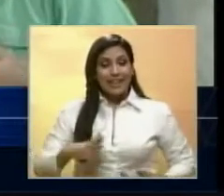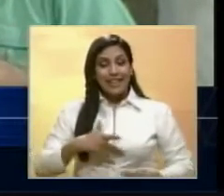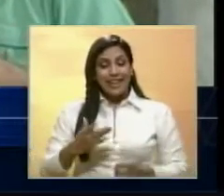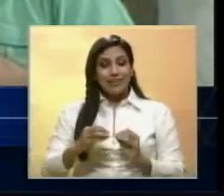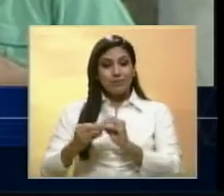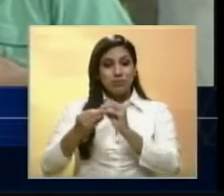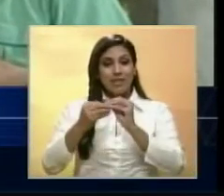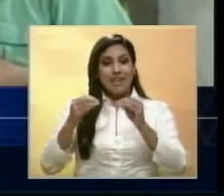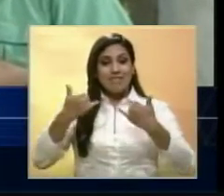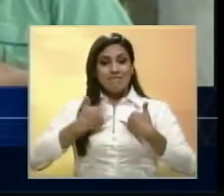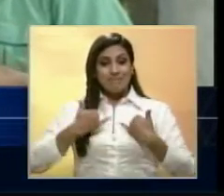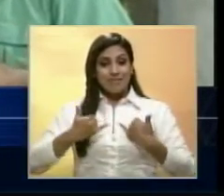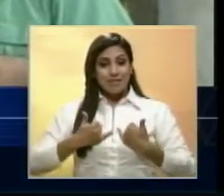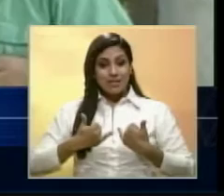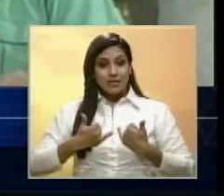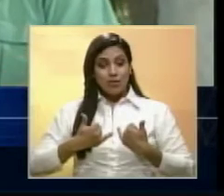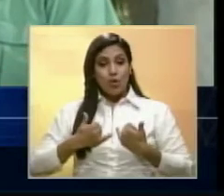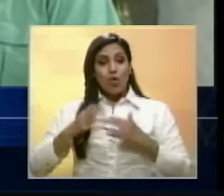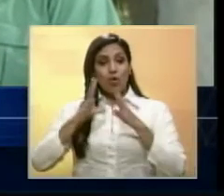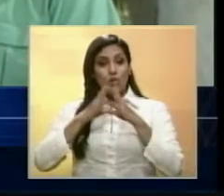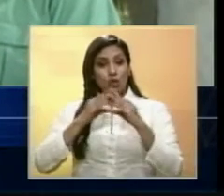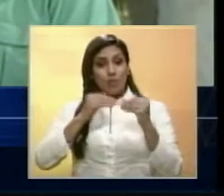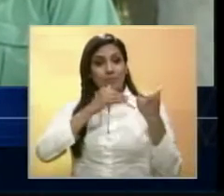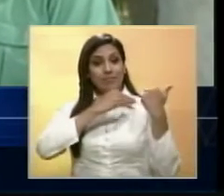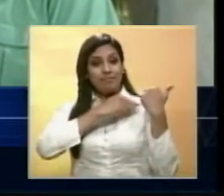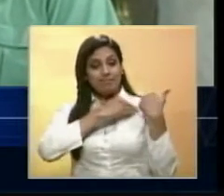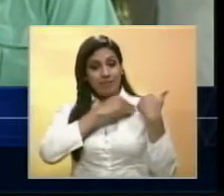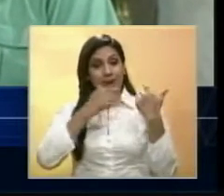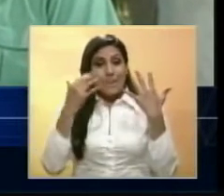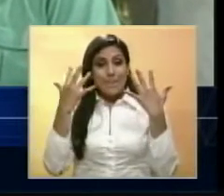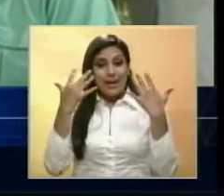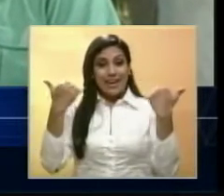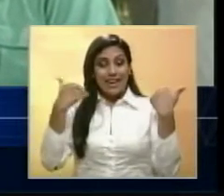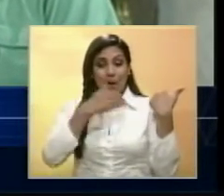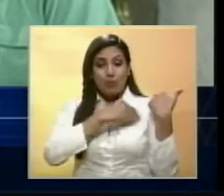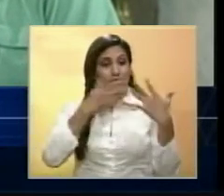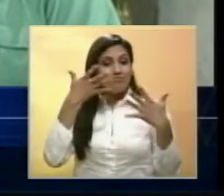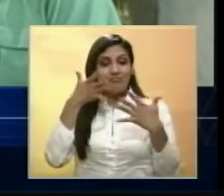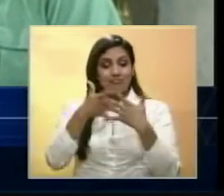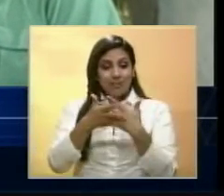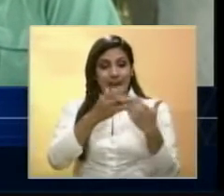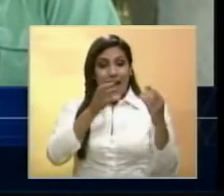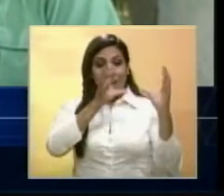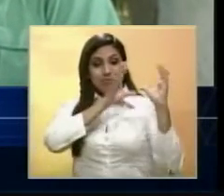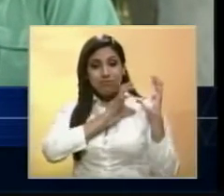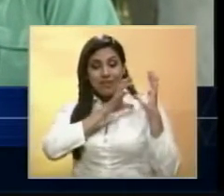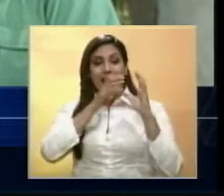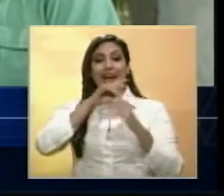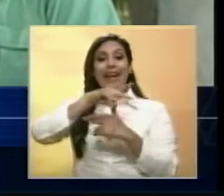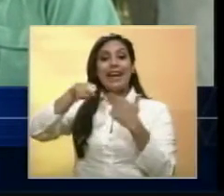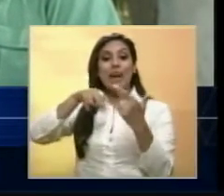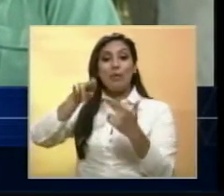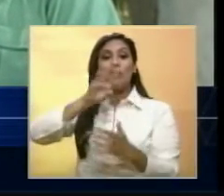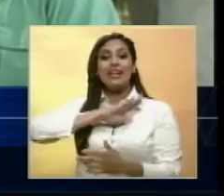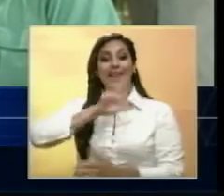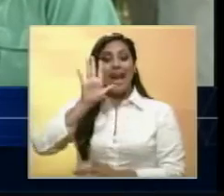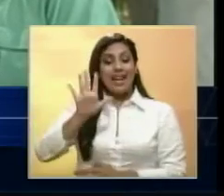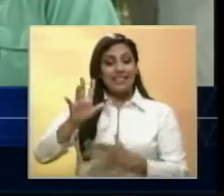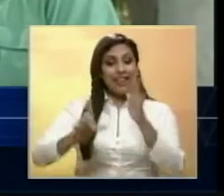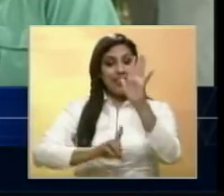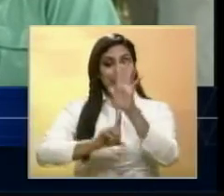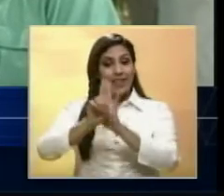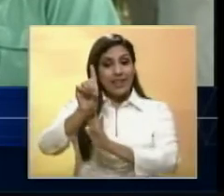de renovarse en sí mismo y tomar en sus manos la tarea que la revolución tiene que